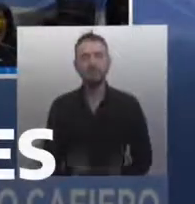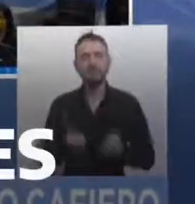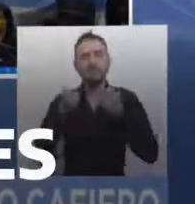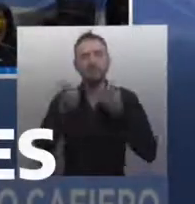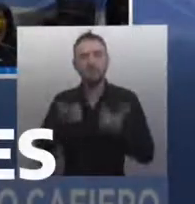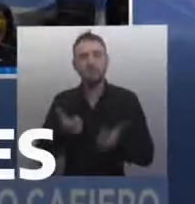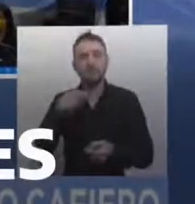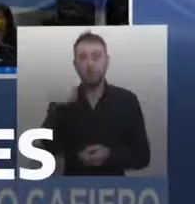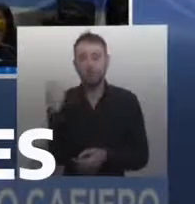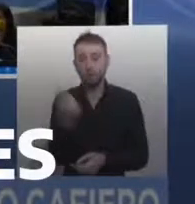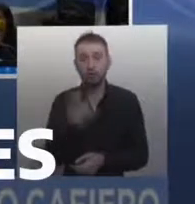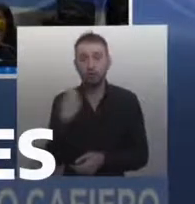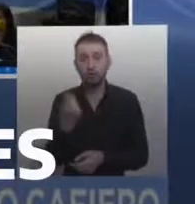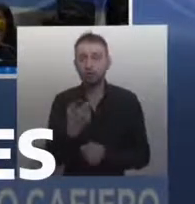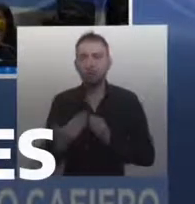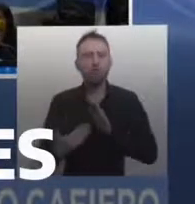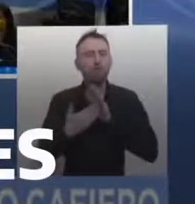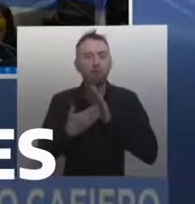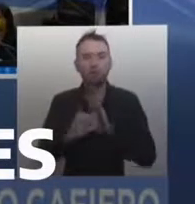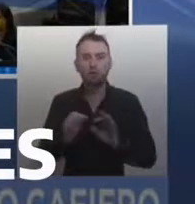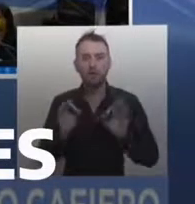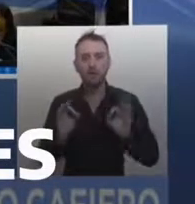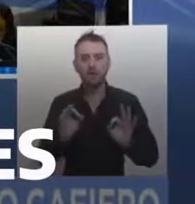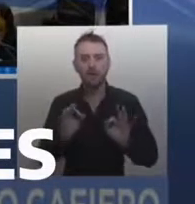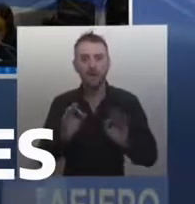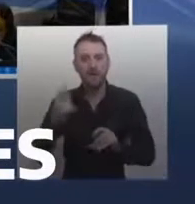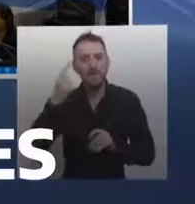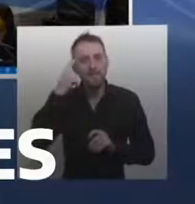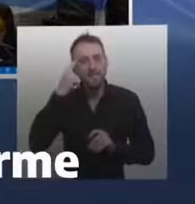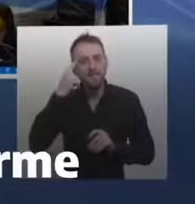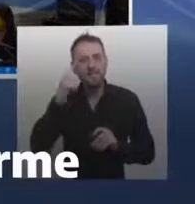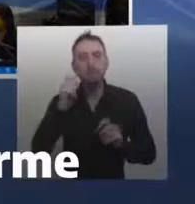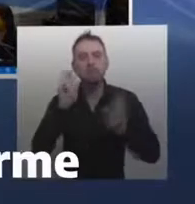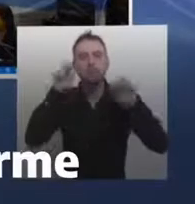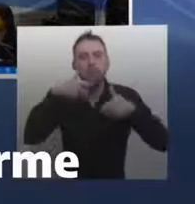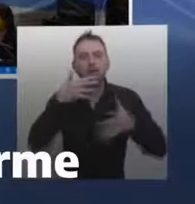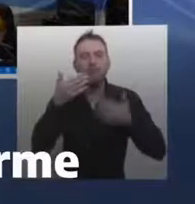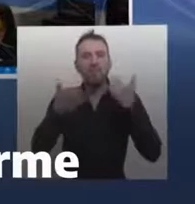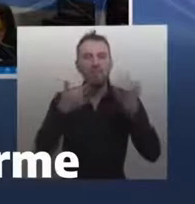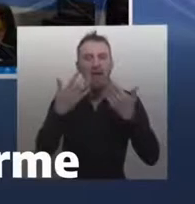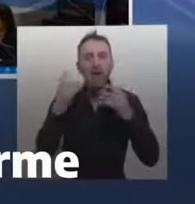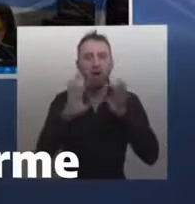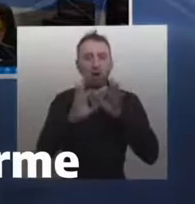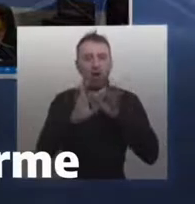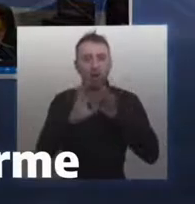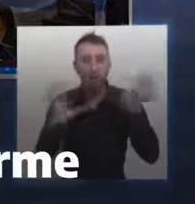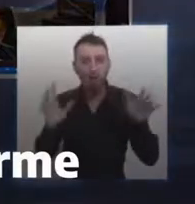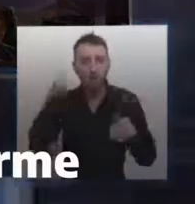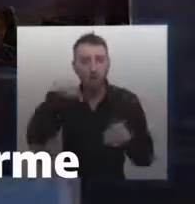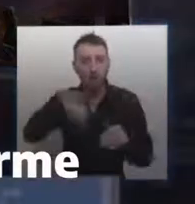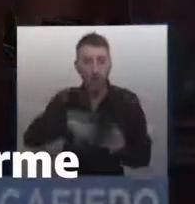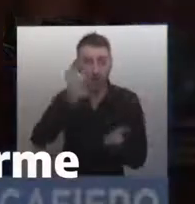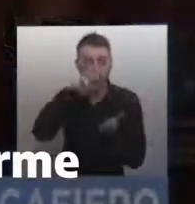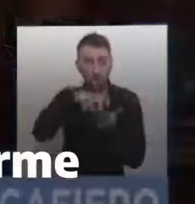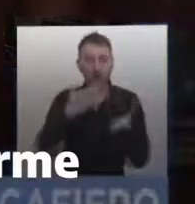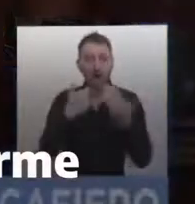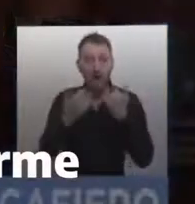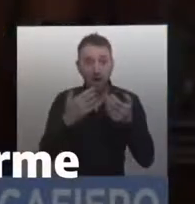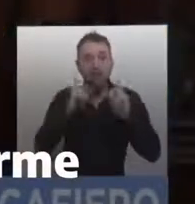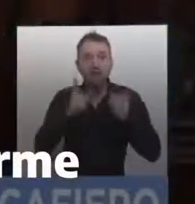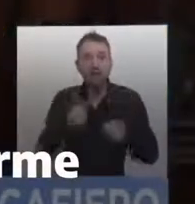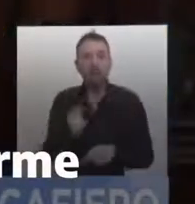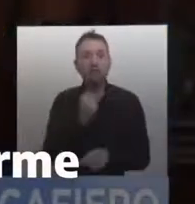Para nosotros es fundamental rescatar el diálogo democrático que se ha dado en esta casa